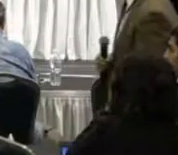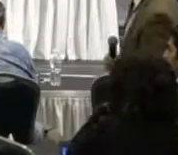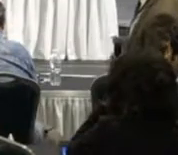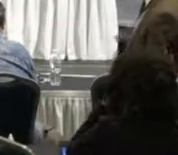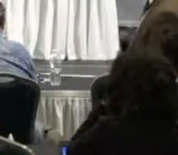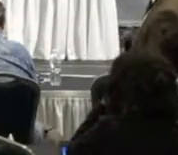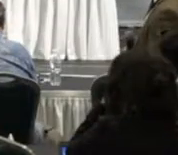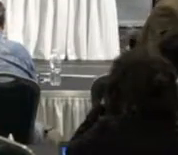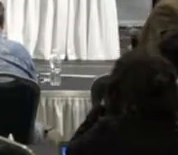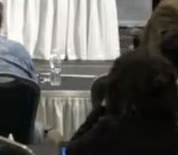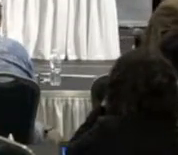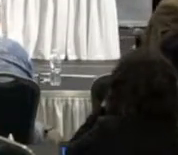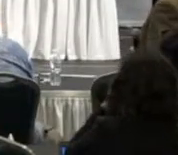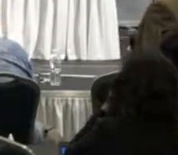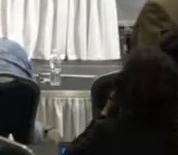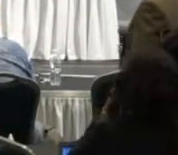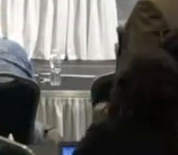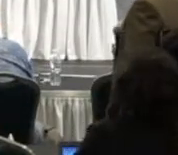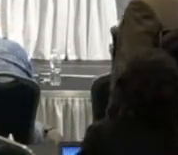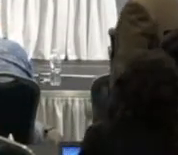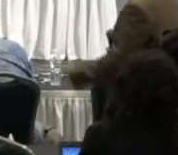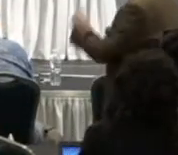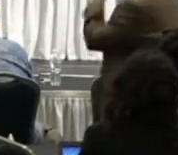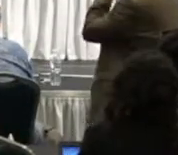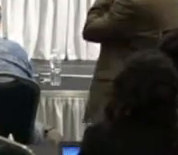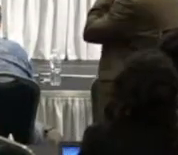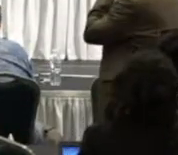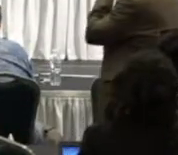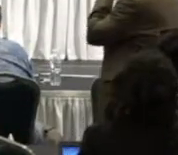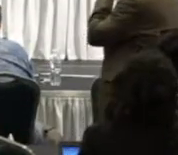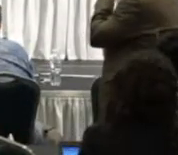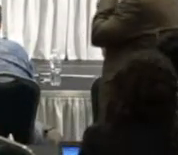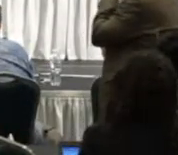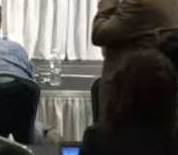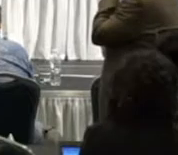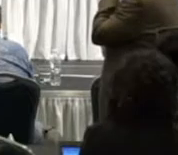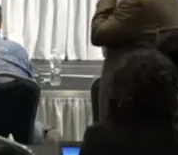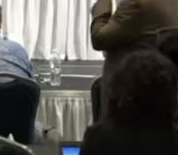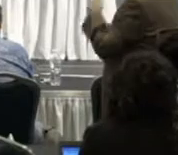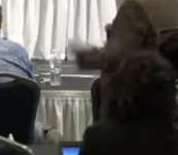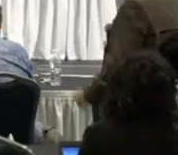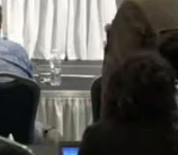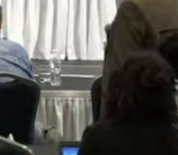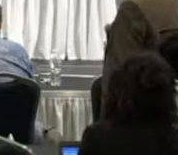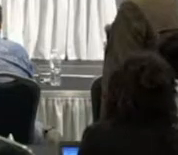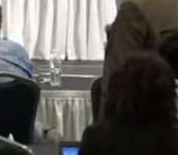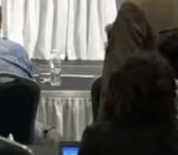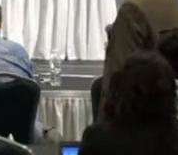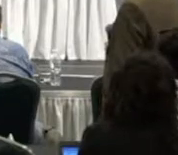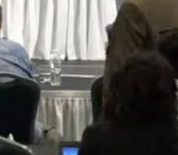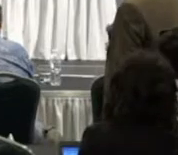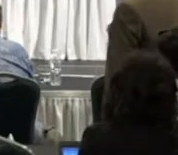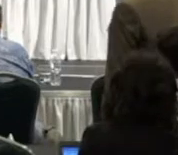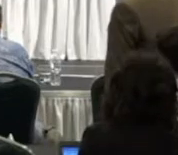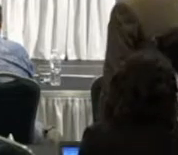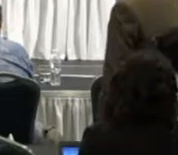lo que ha logrado la presente administración es muy buena, mucha de la transparencia que están promulgando, eso es extremadamente